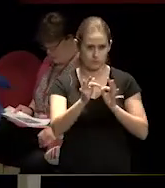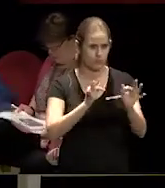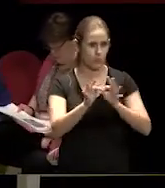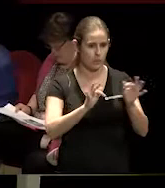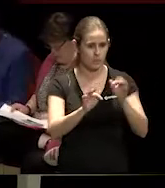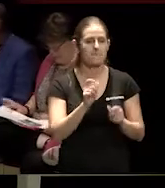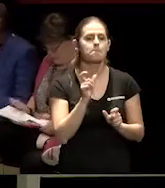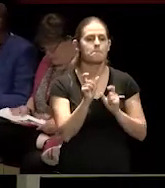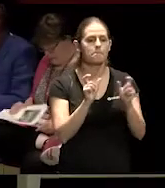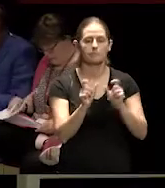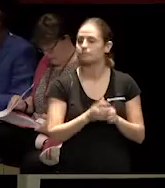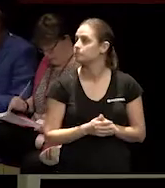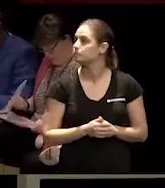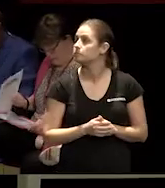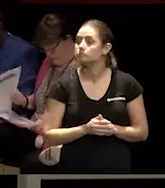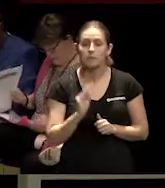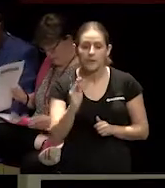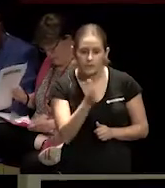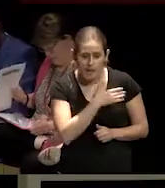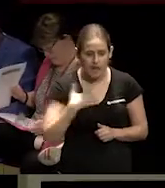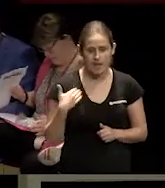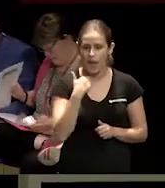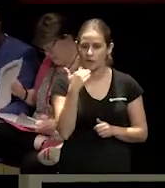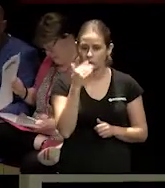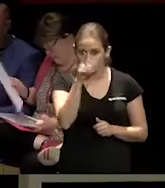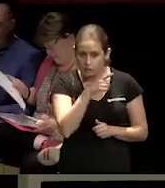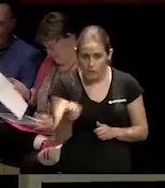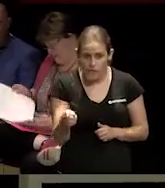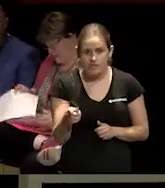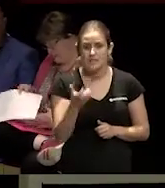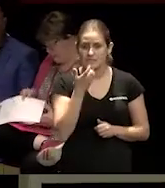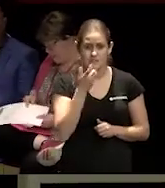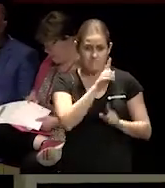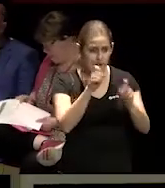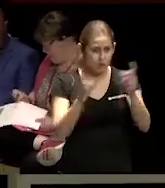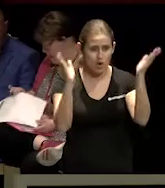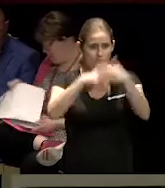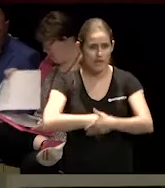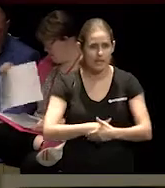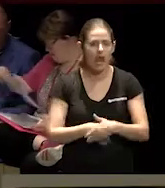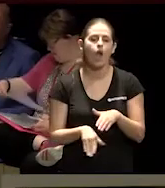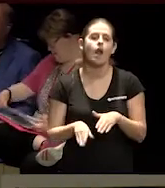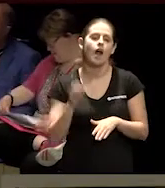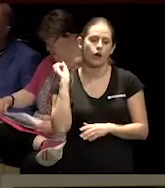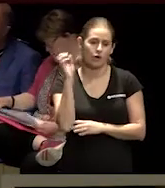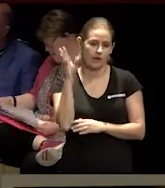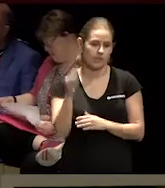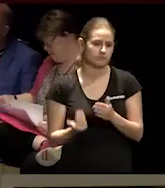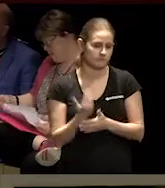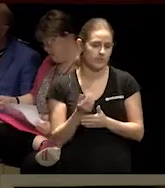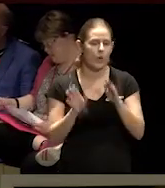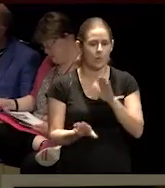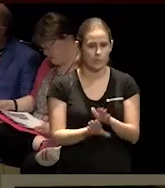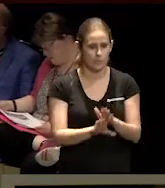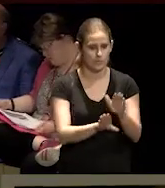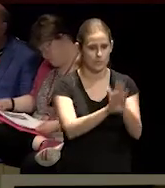preguntar en este instante algo, o si no, lógicamente las jornadas siguen y podéis, por supuesto, que intencionar con contactar con cada